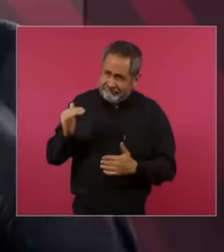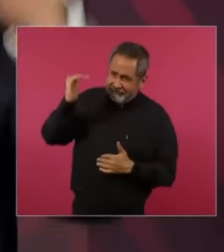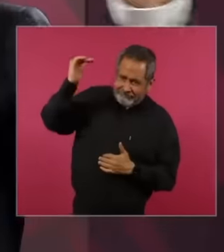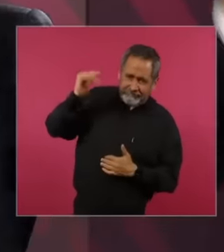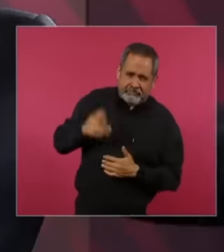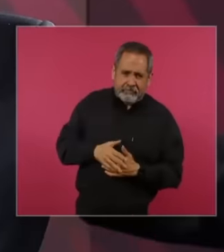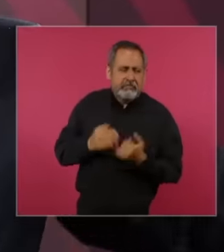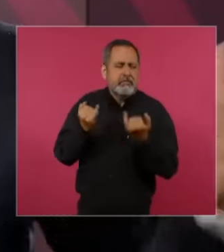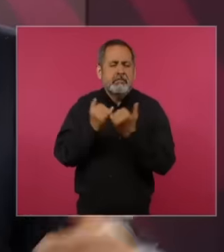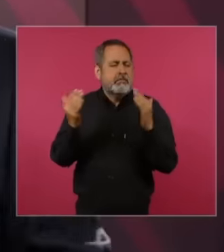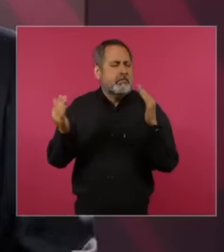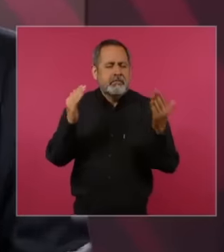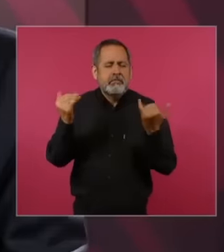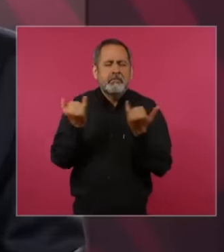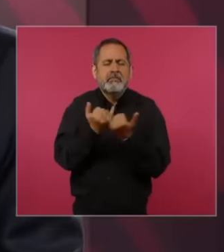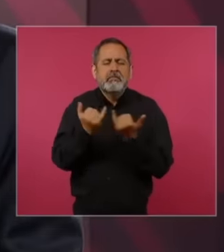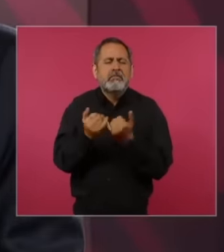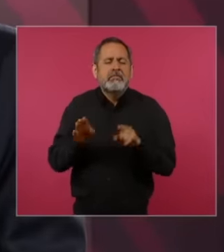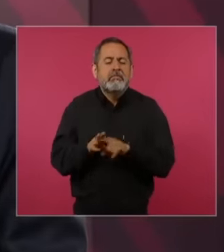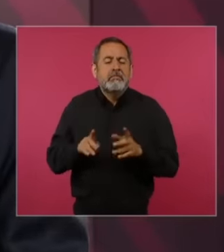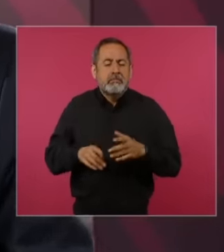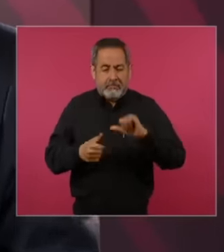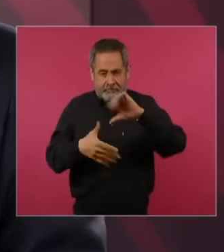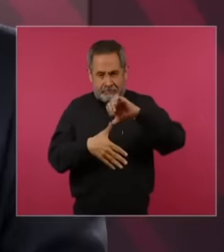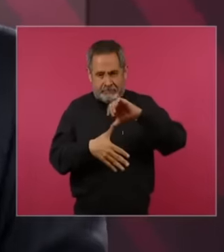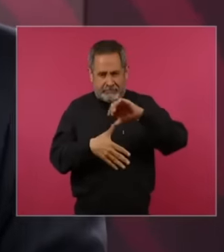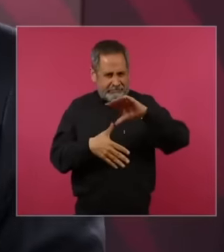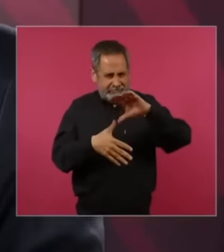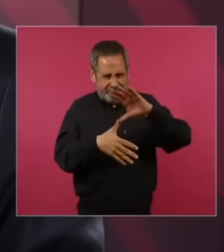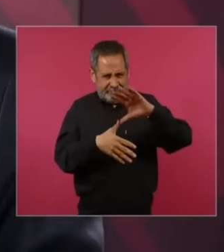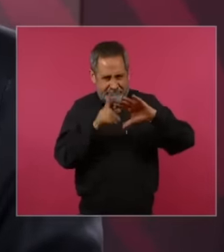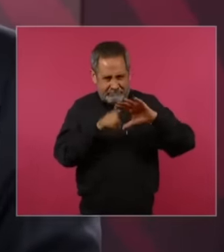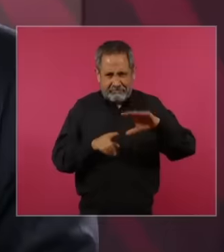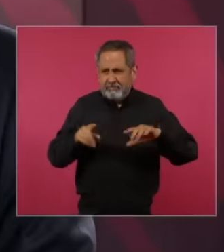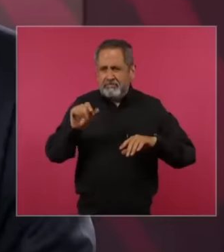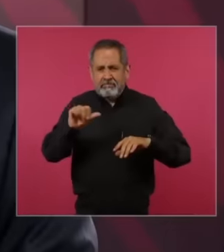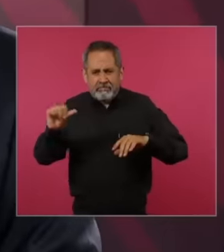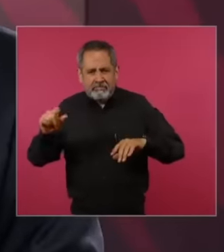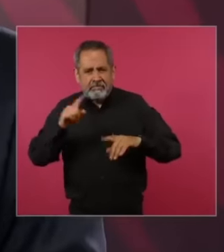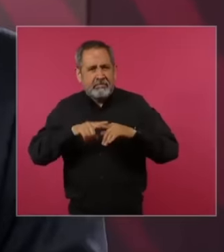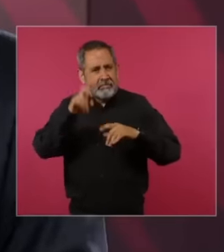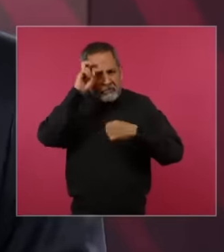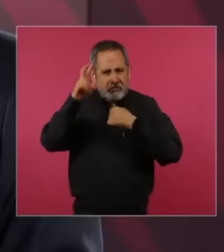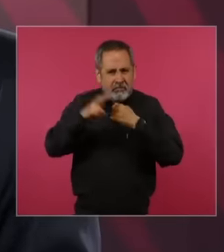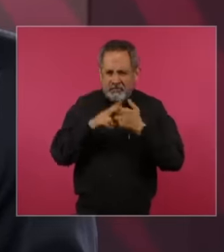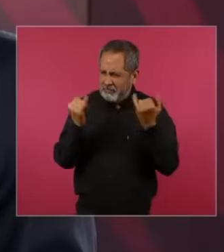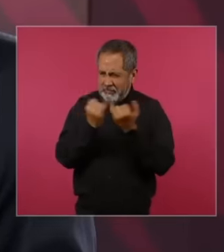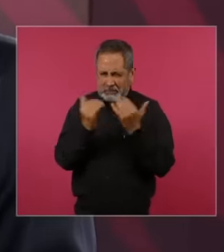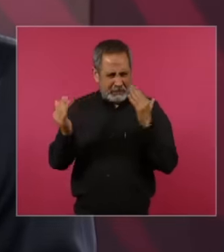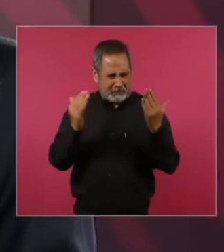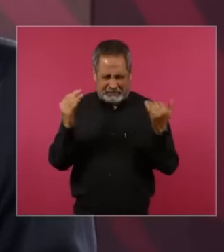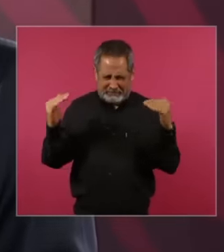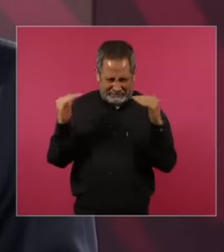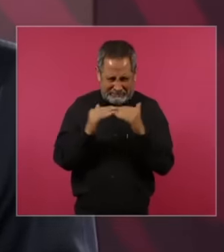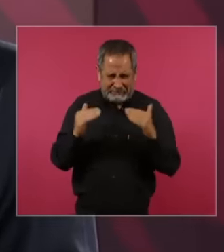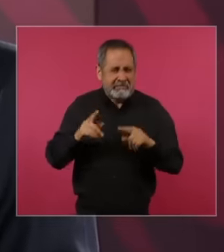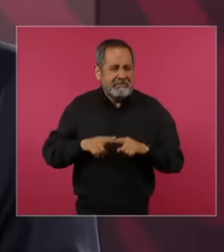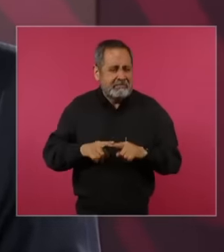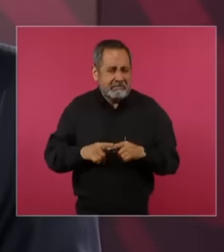¿Con quién la comparan en América? ¿Con quién la comparan en Asia? ¿Con quién la comparan en Europa?